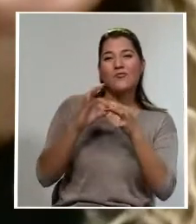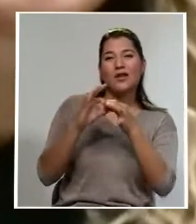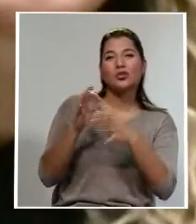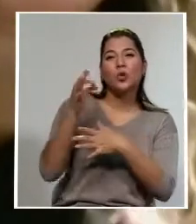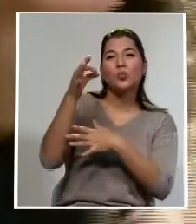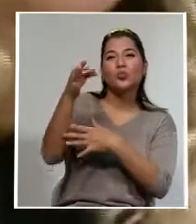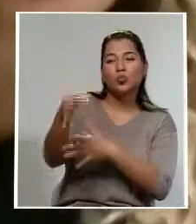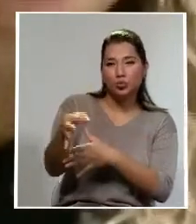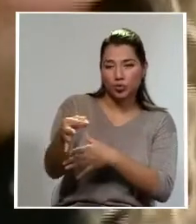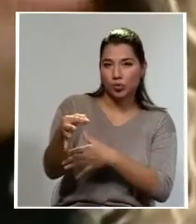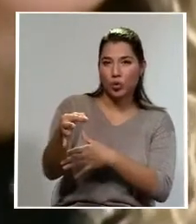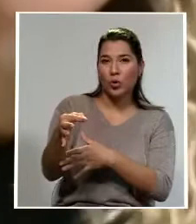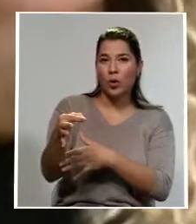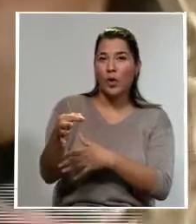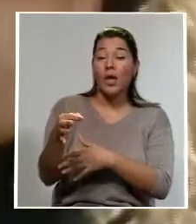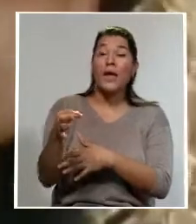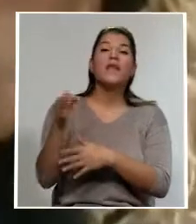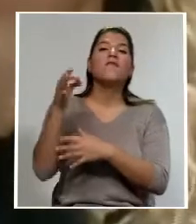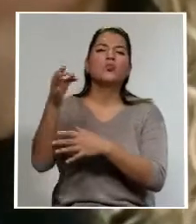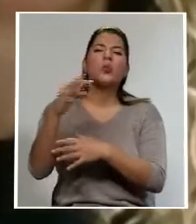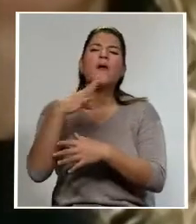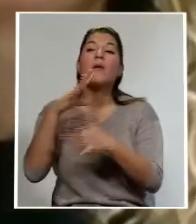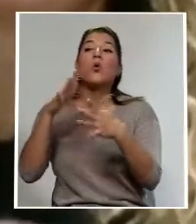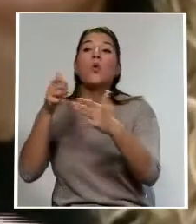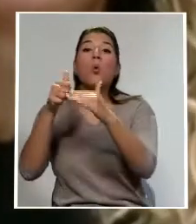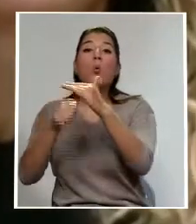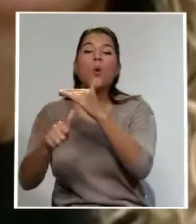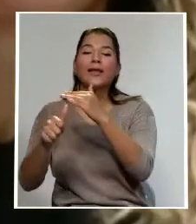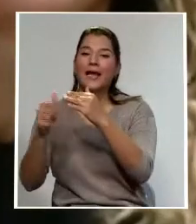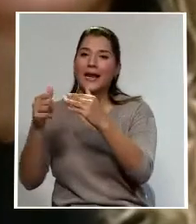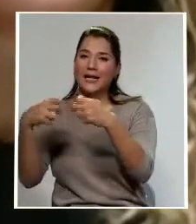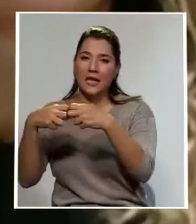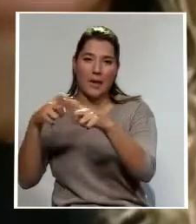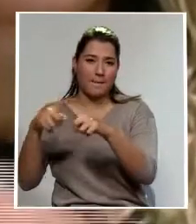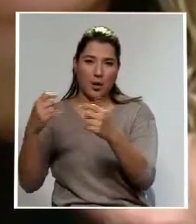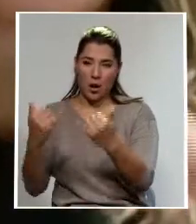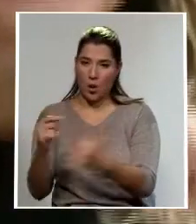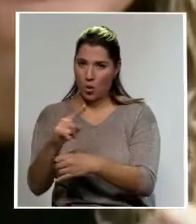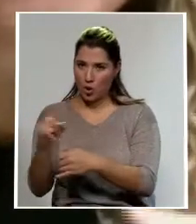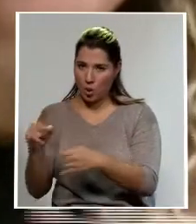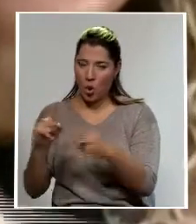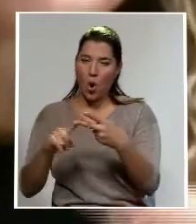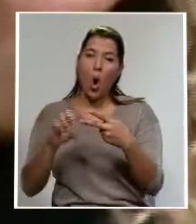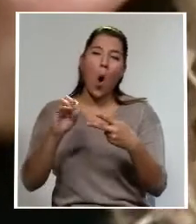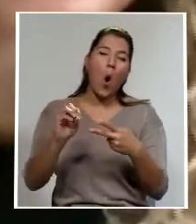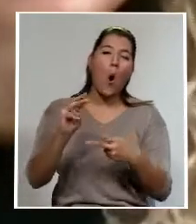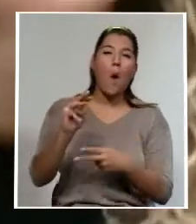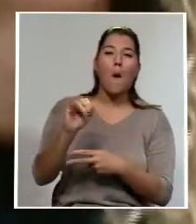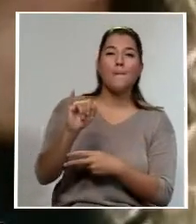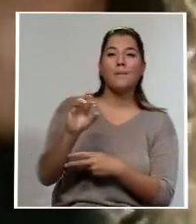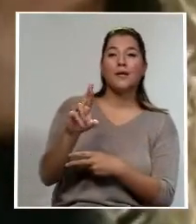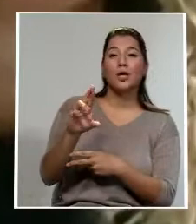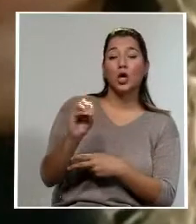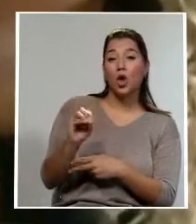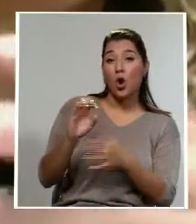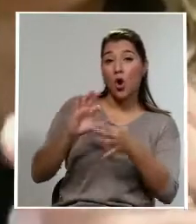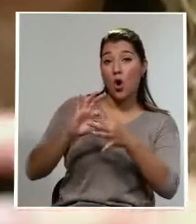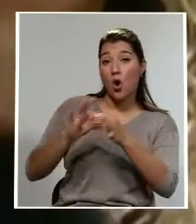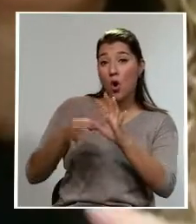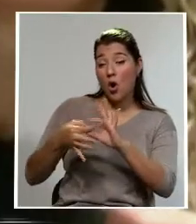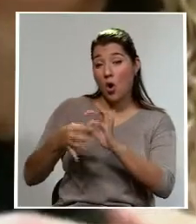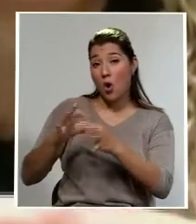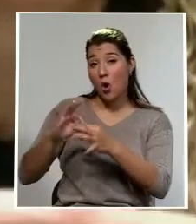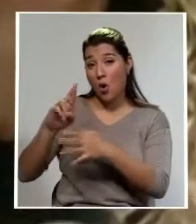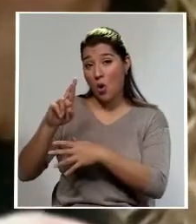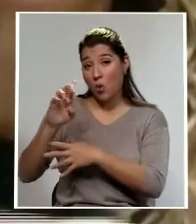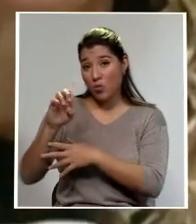almacenamiento de energía, pero hoy no es común. Viene el tema de microredes o redes inteligentes y se